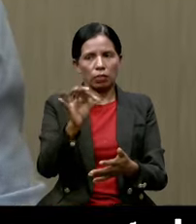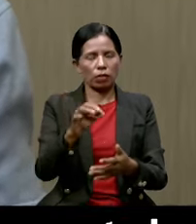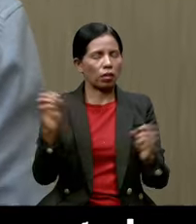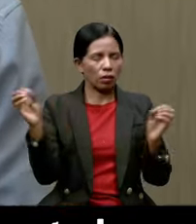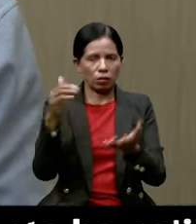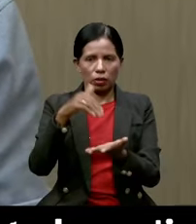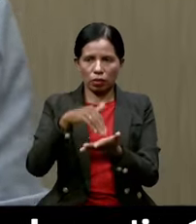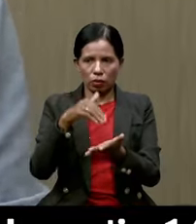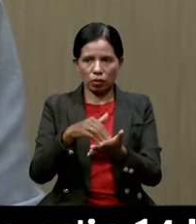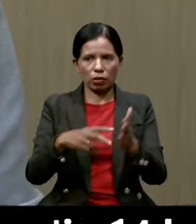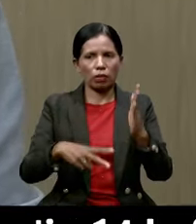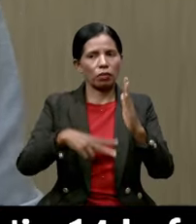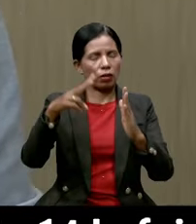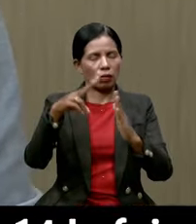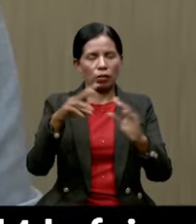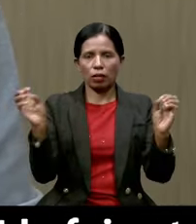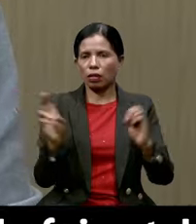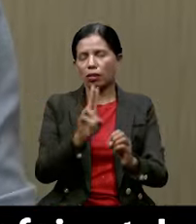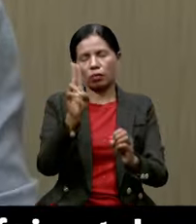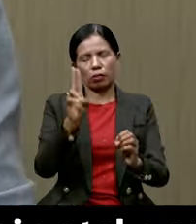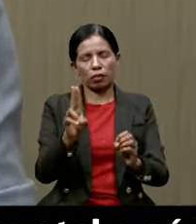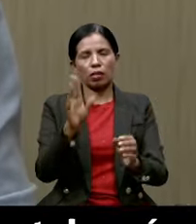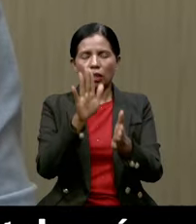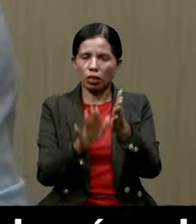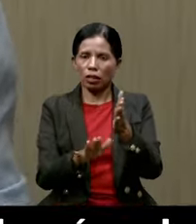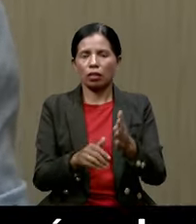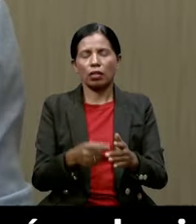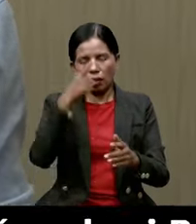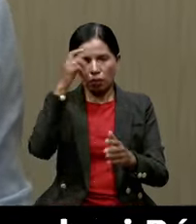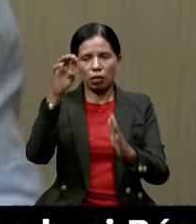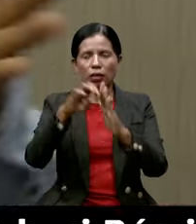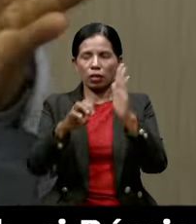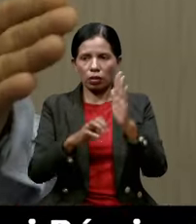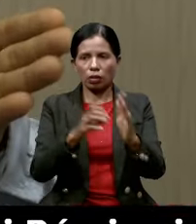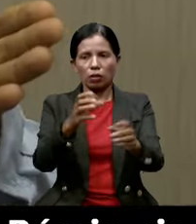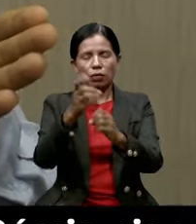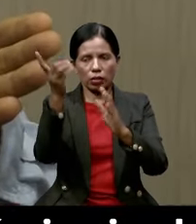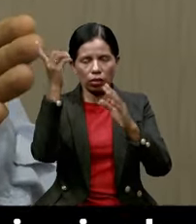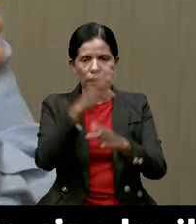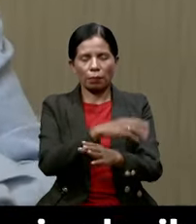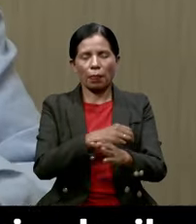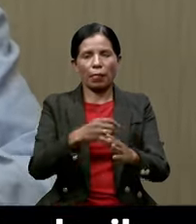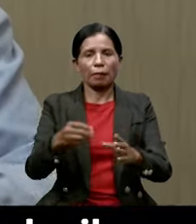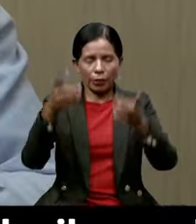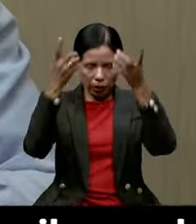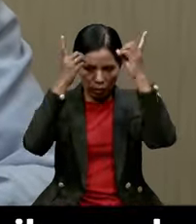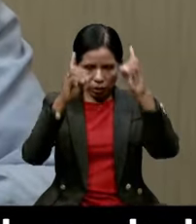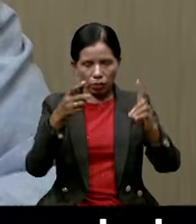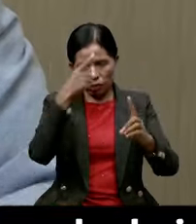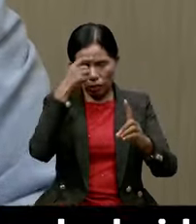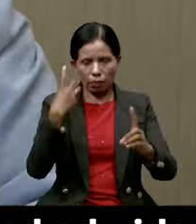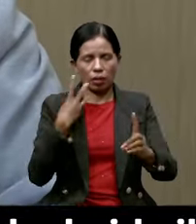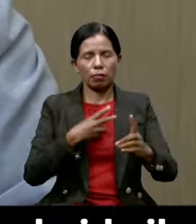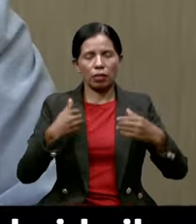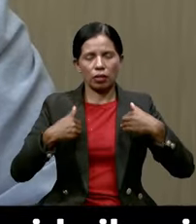estuda valor lá aproveita. Ida ne tambane maka estado se foti dizon tamba ami dados ne be completo ne be